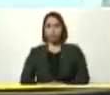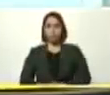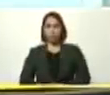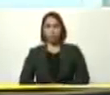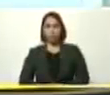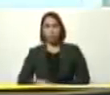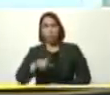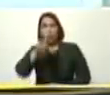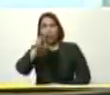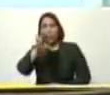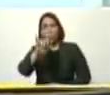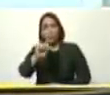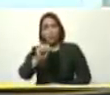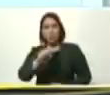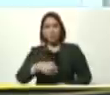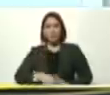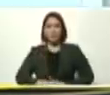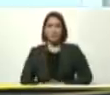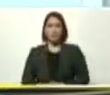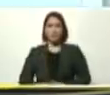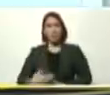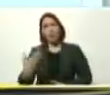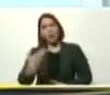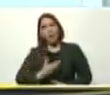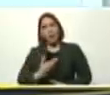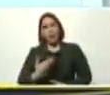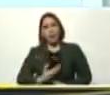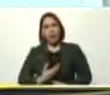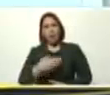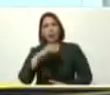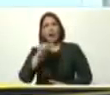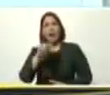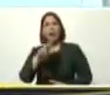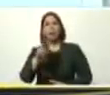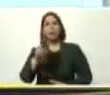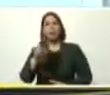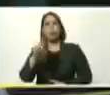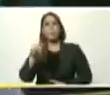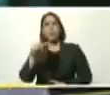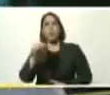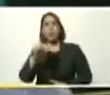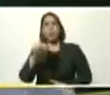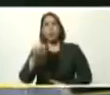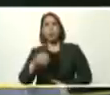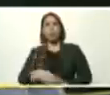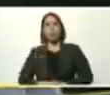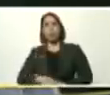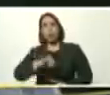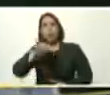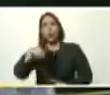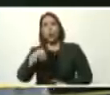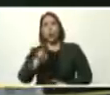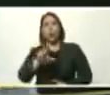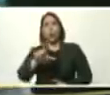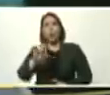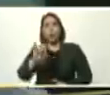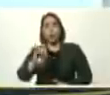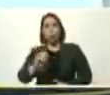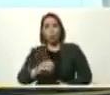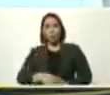Luis Cifontes. El alcalde de Carúpano, municipio Bermúdez, Julio César Rodríguez.